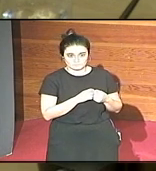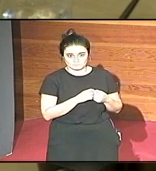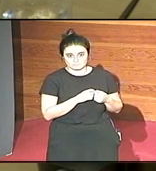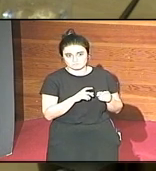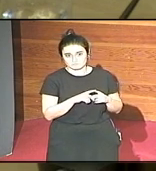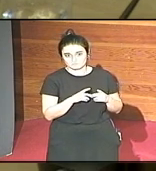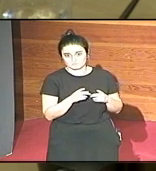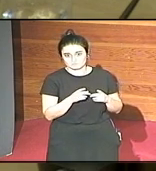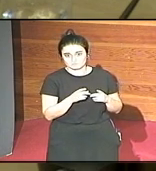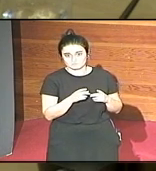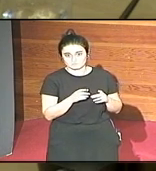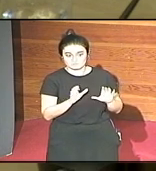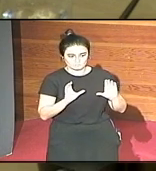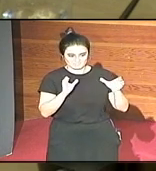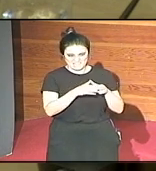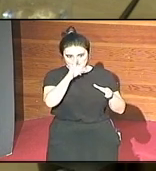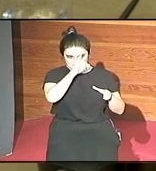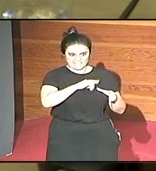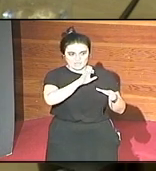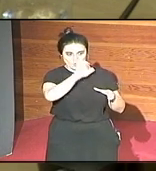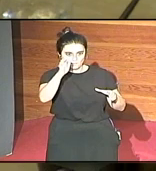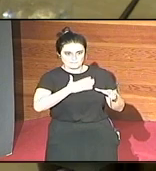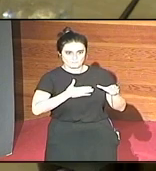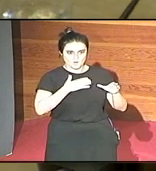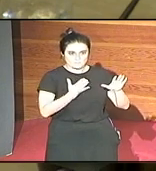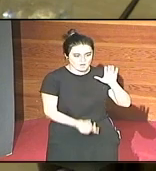la creación de una fuerza militar puramente europea.